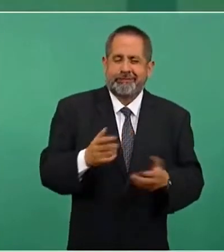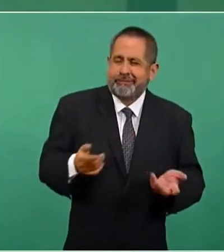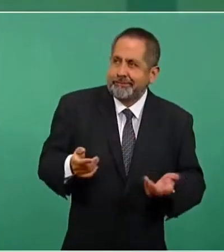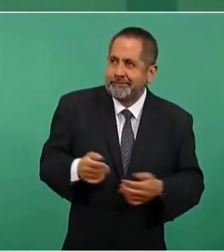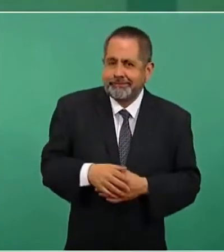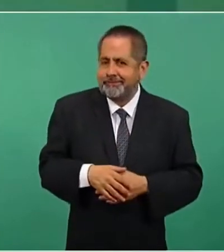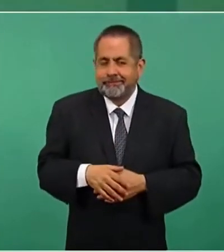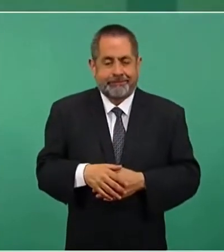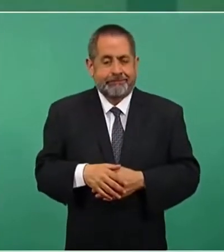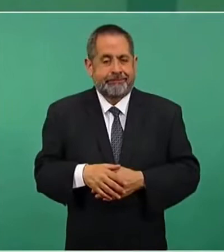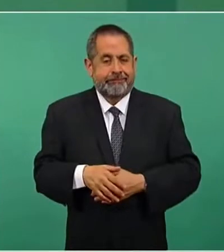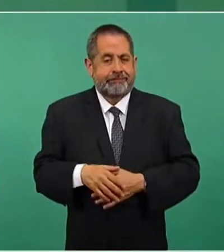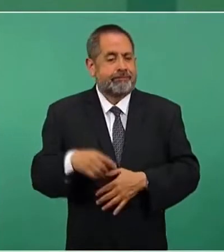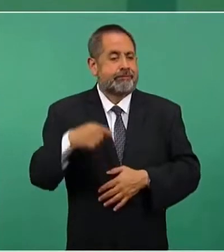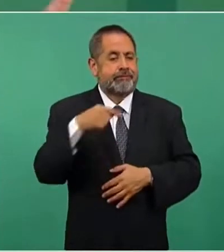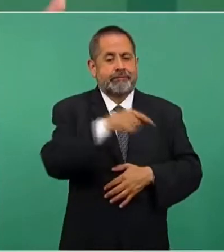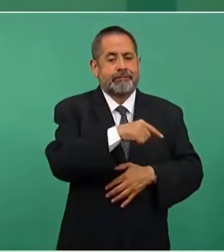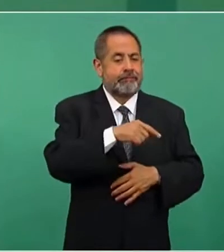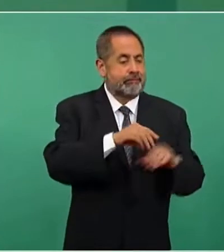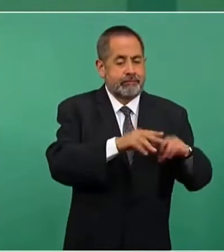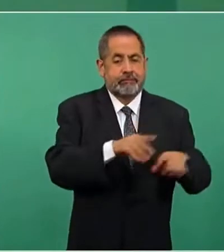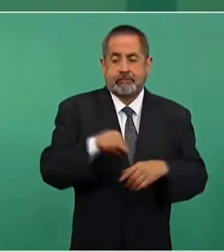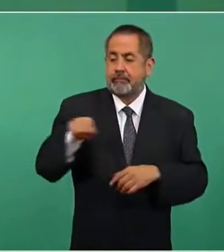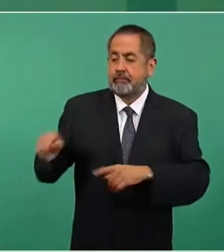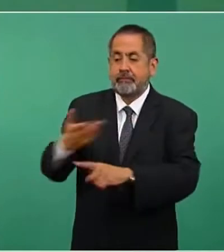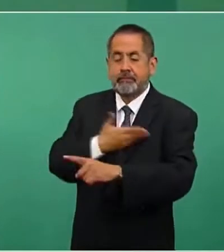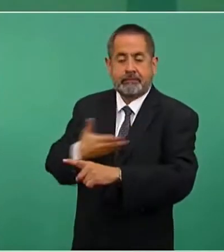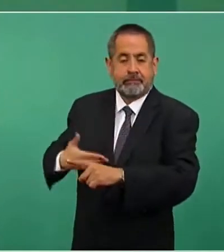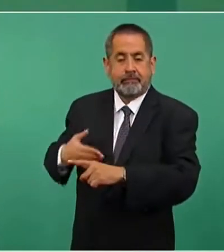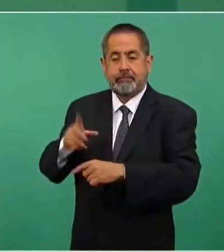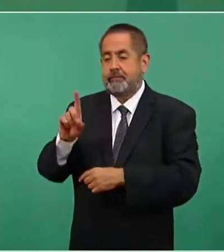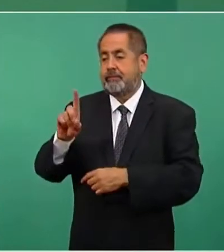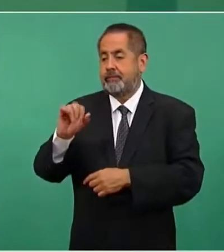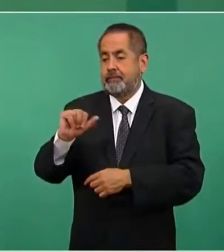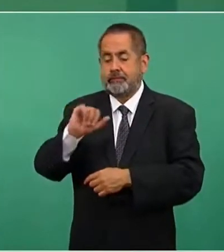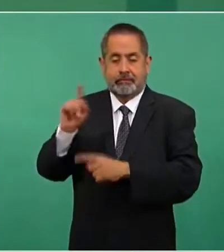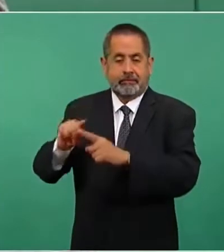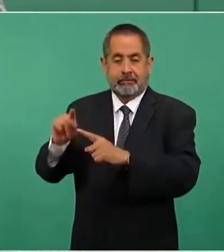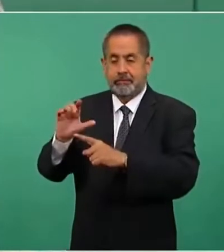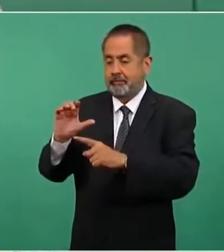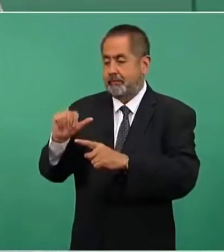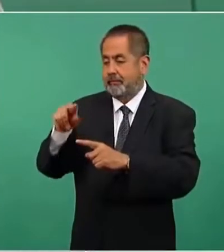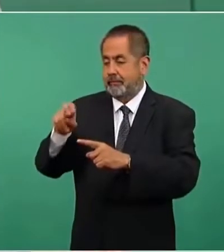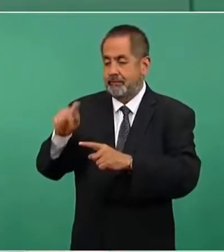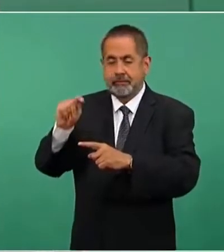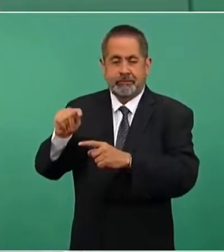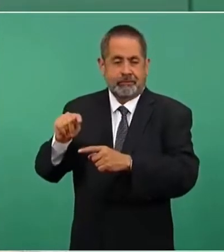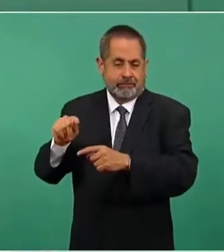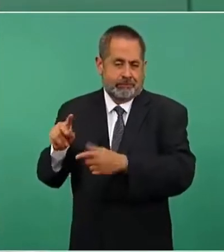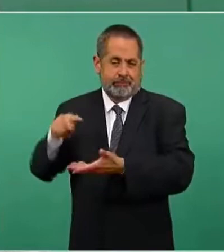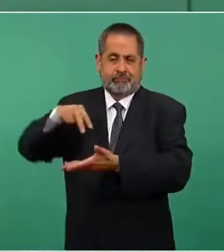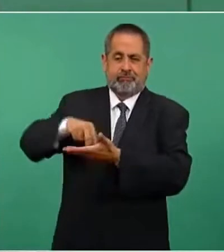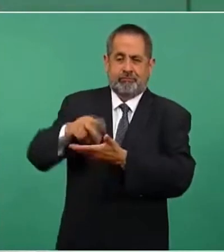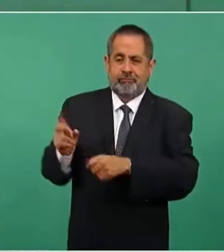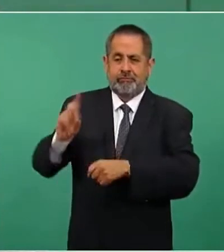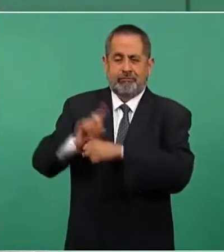estaba el presidente Díaz-Canel en el presidio el día 16,